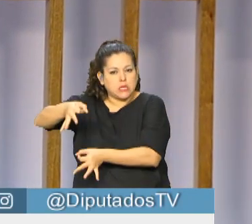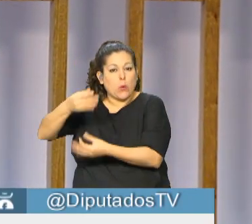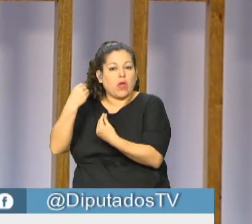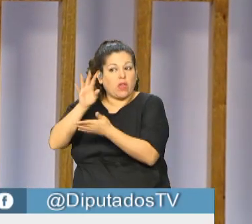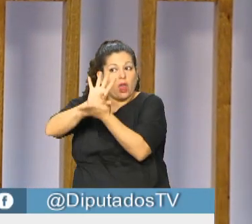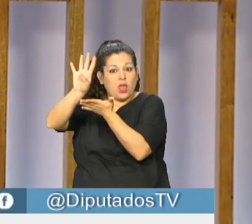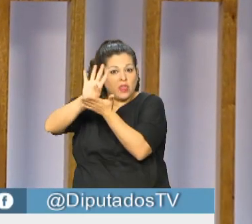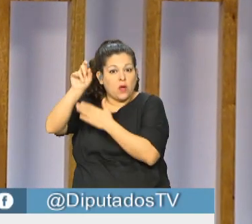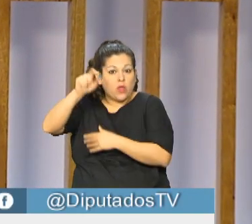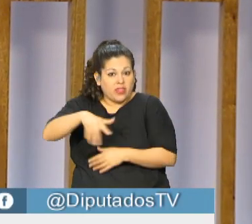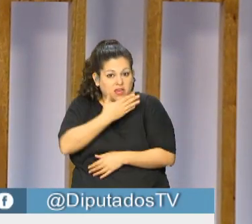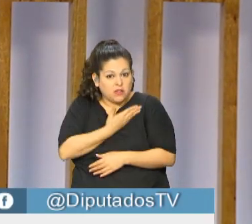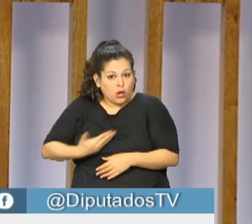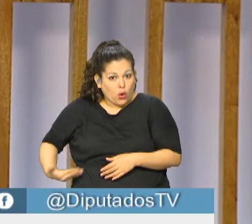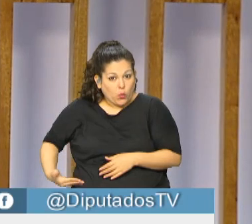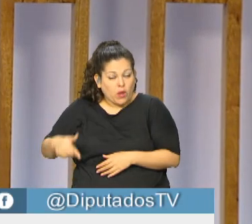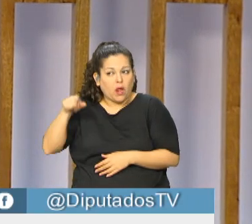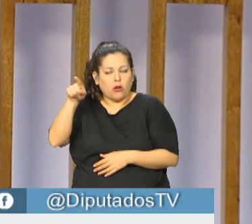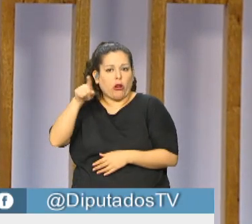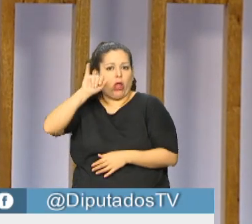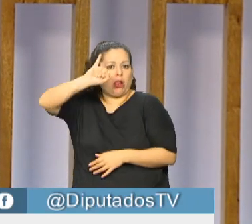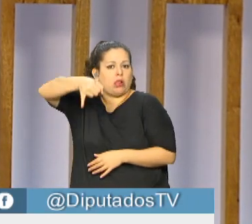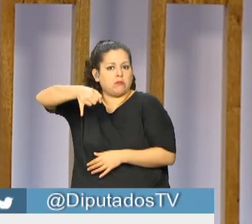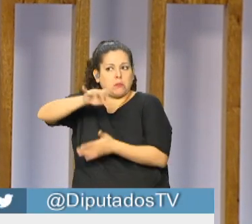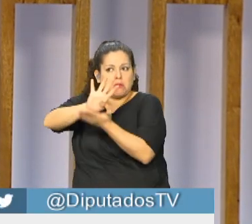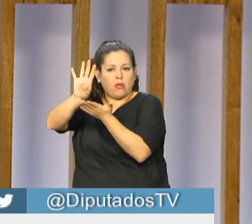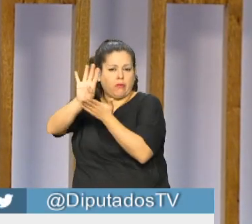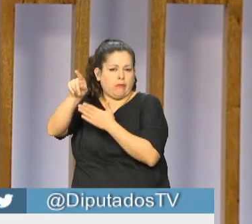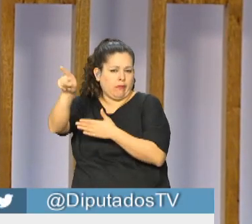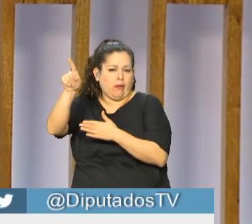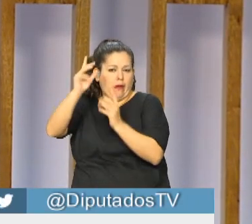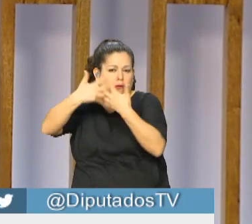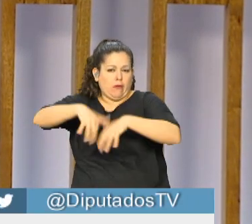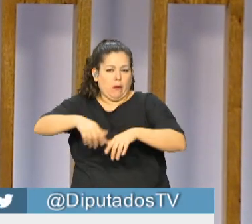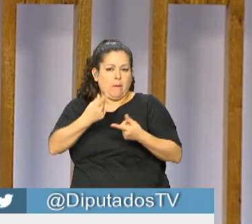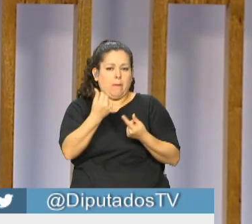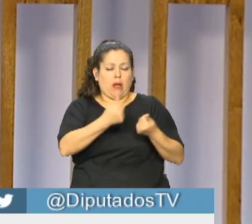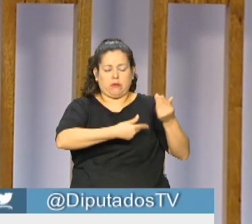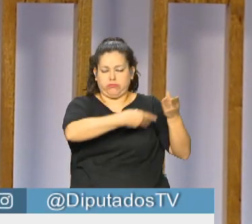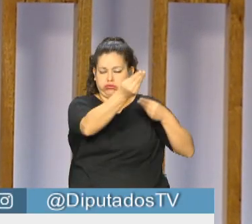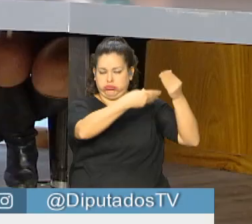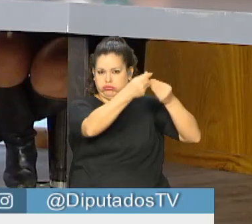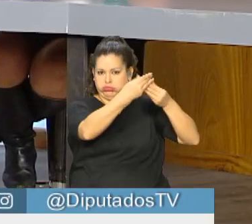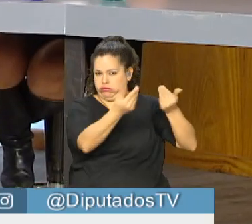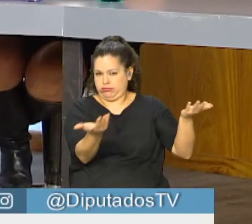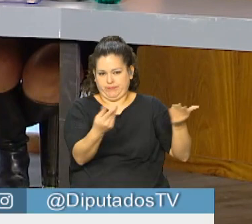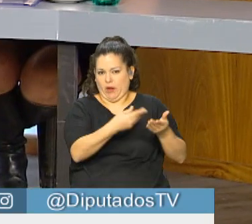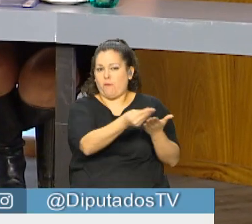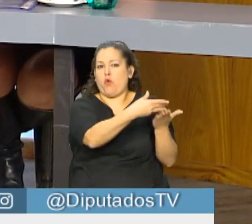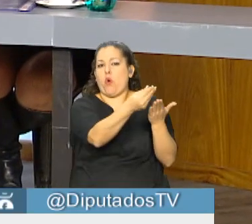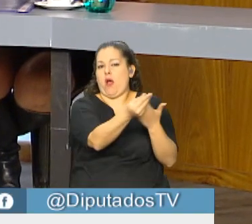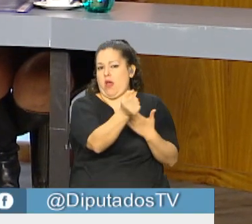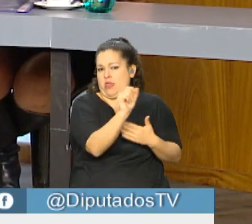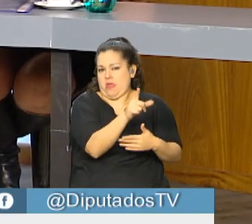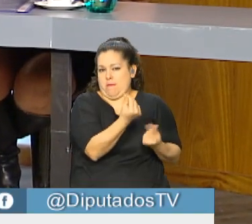deuda que contrajo este gobierno simétricamente va con la fuga de capitales. No lo vemos en inversión pública. pero una cosa es la deuda y la otra